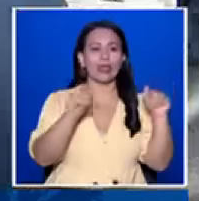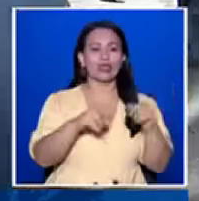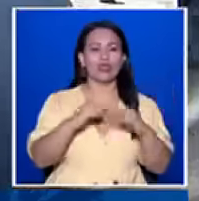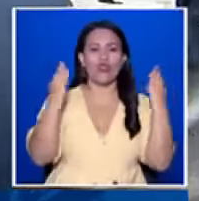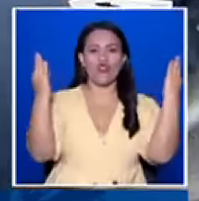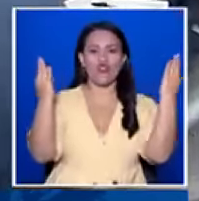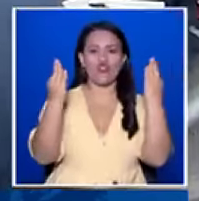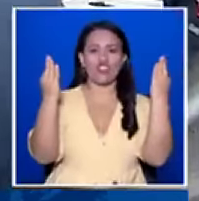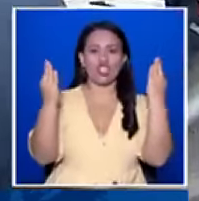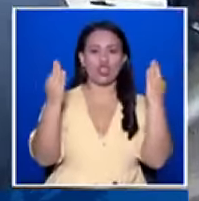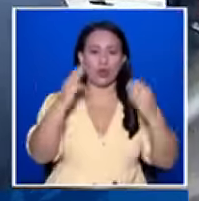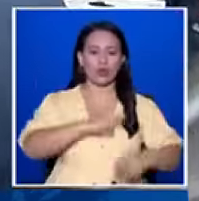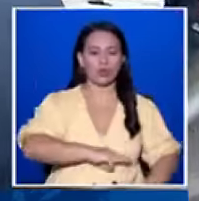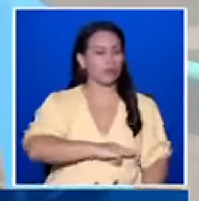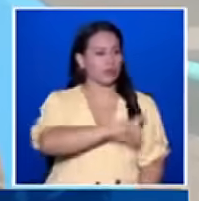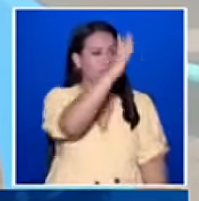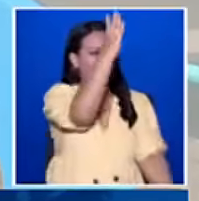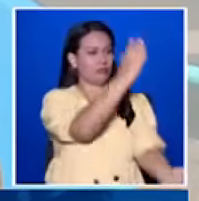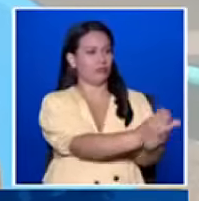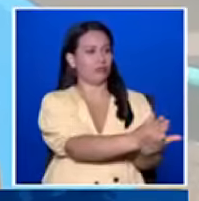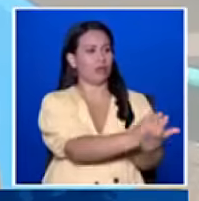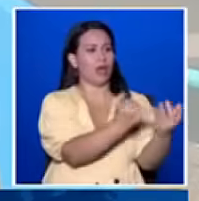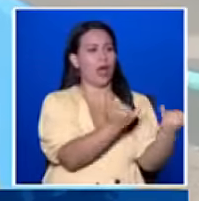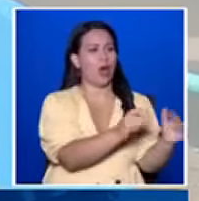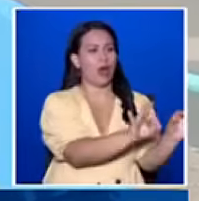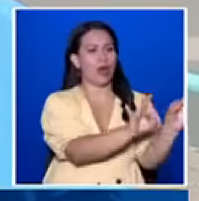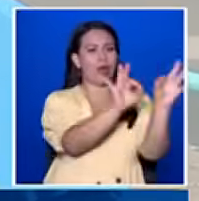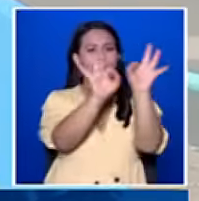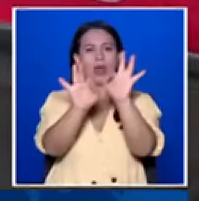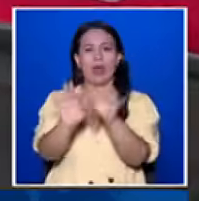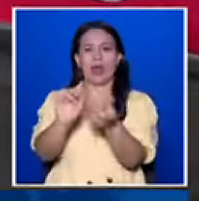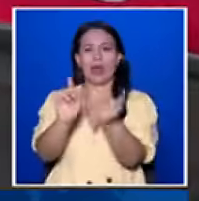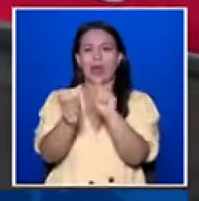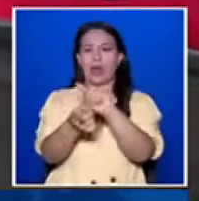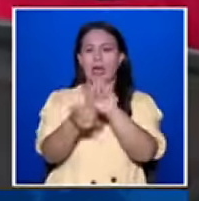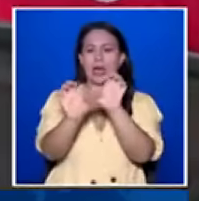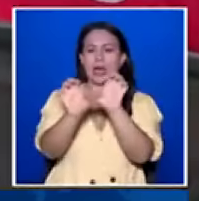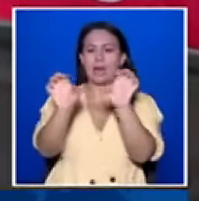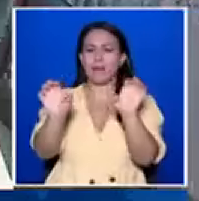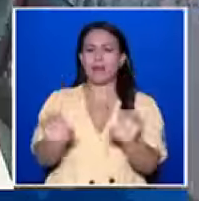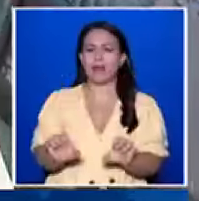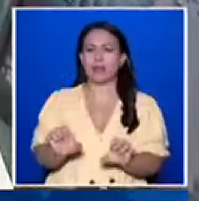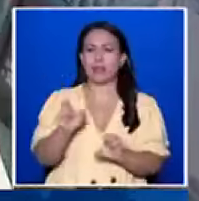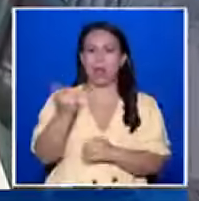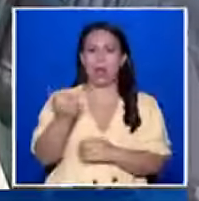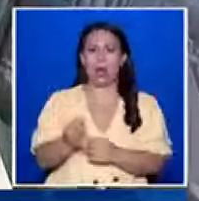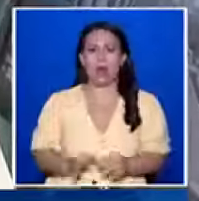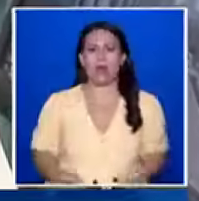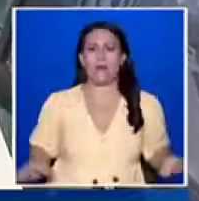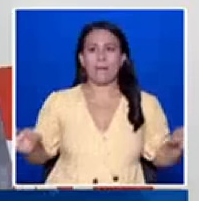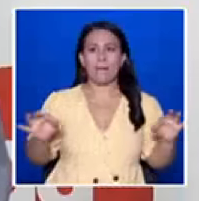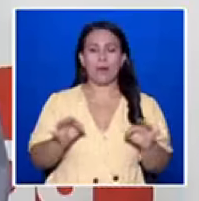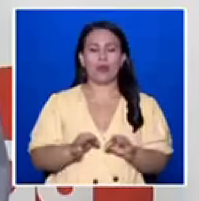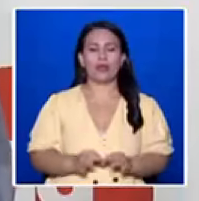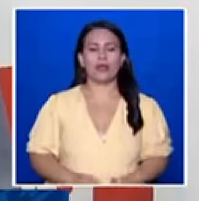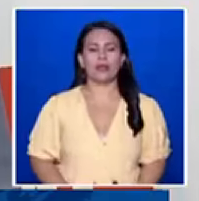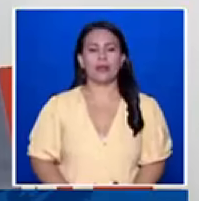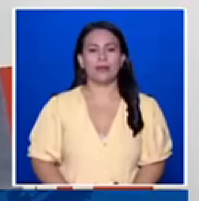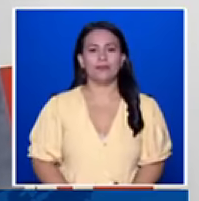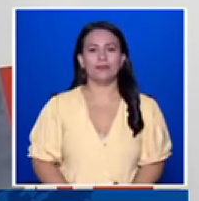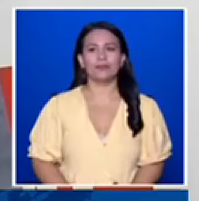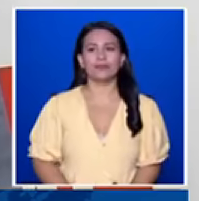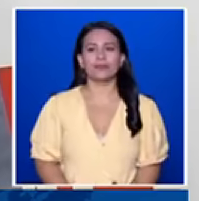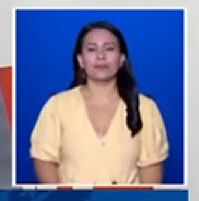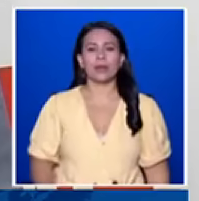municipales, que entrarán en un proceso de convertirse en empresas públicas y que ya empezaron por una importante. Y la primera